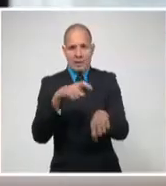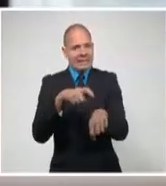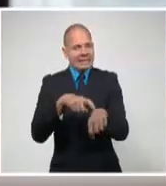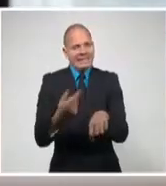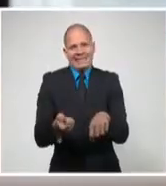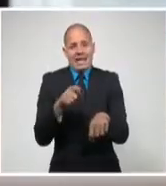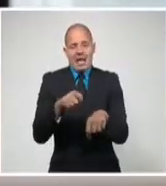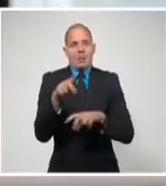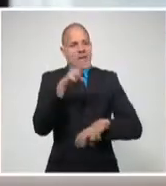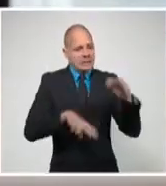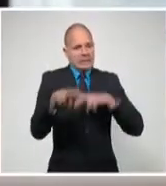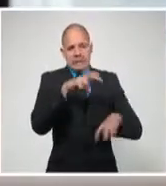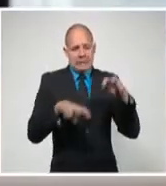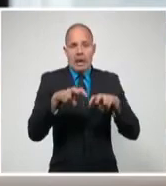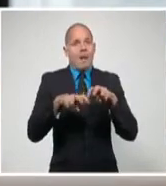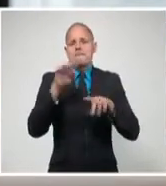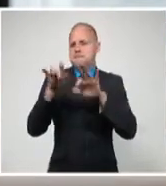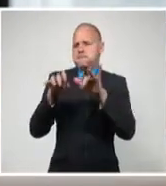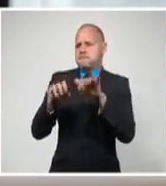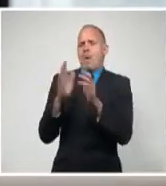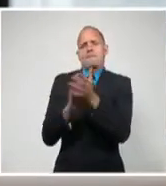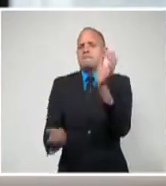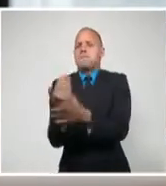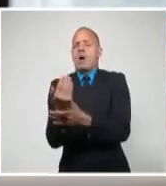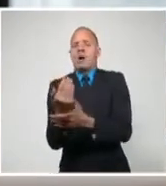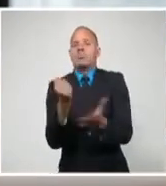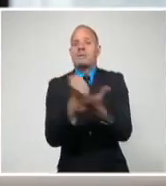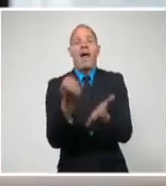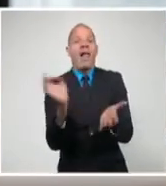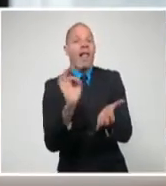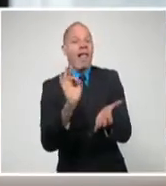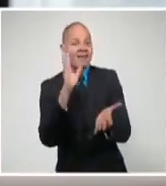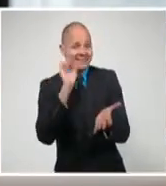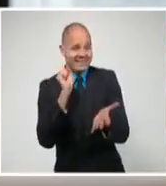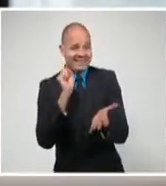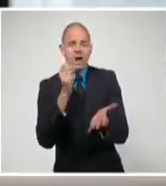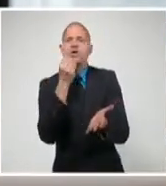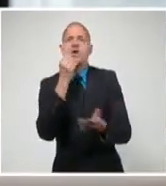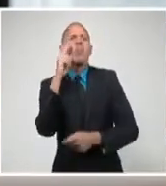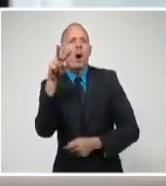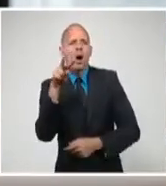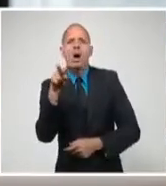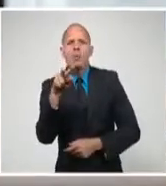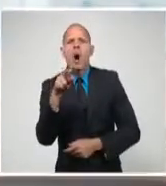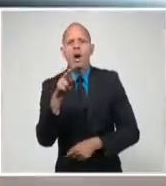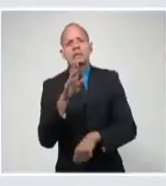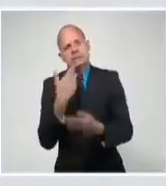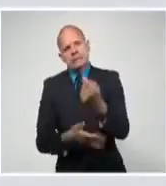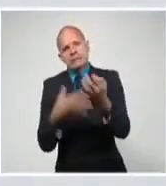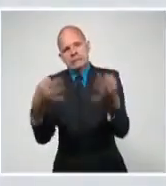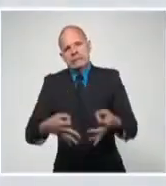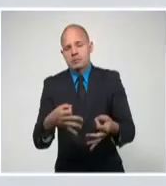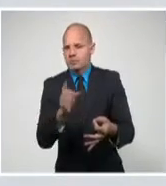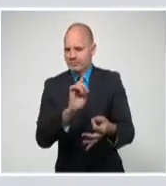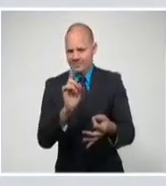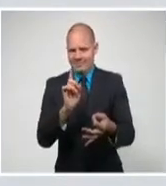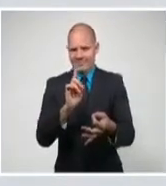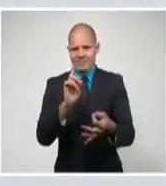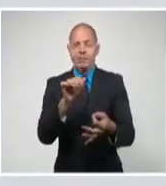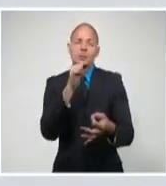Muchas noticias sensacionalistas durante la pandemia surgieron de la inadecuada interpretación de estos trabajos.